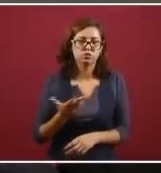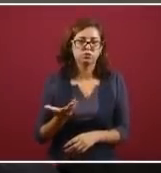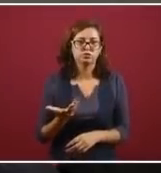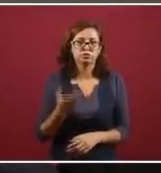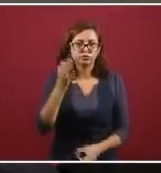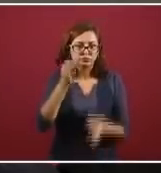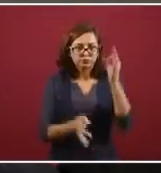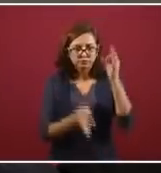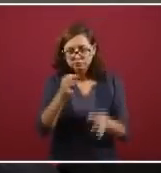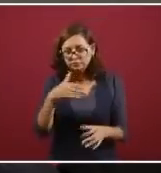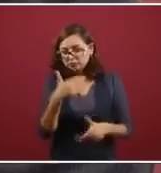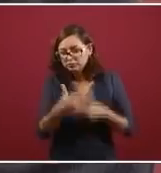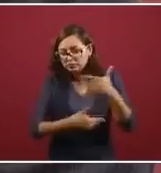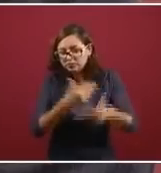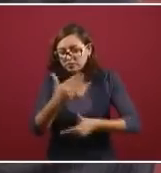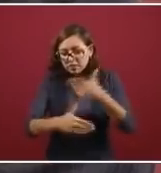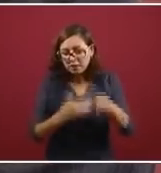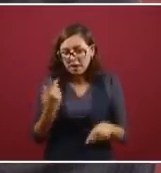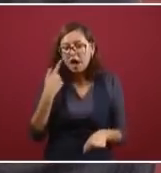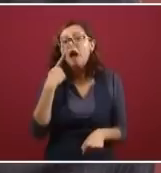qué resulta y